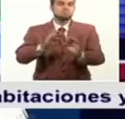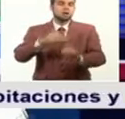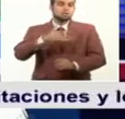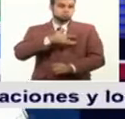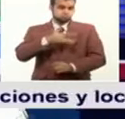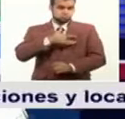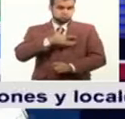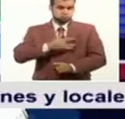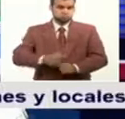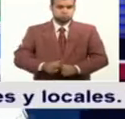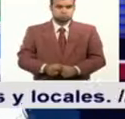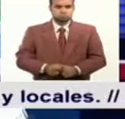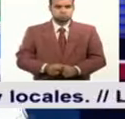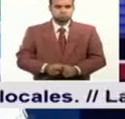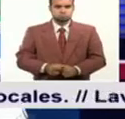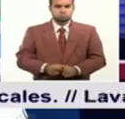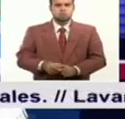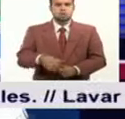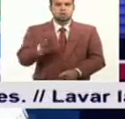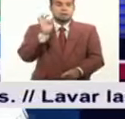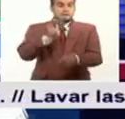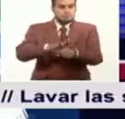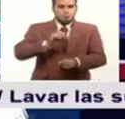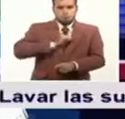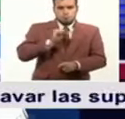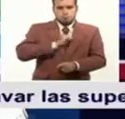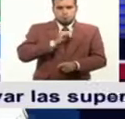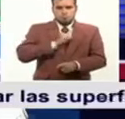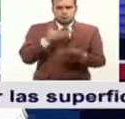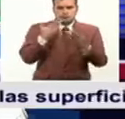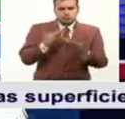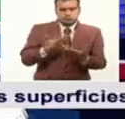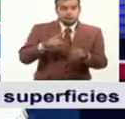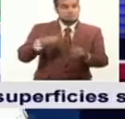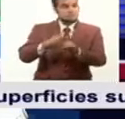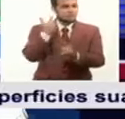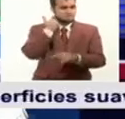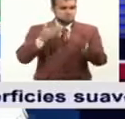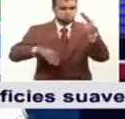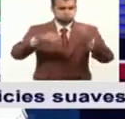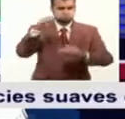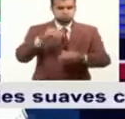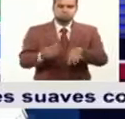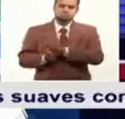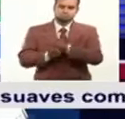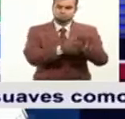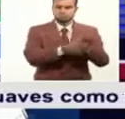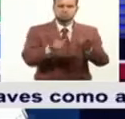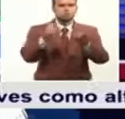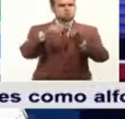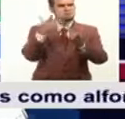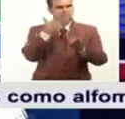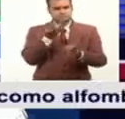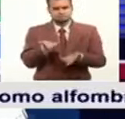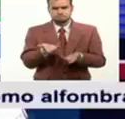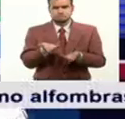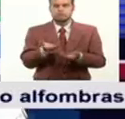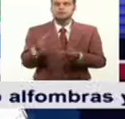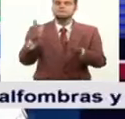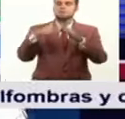inicialmente con tos, decaimiento y fiebre. Y fallece en La Habana también, en el municipio de